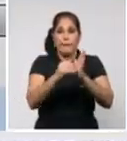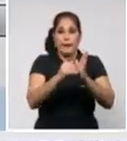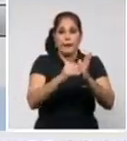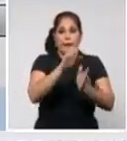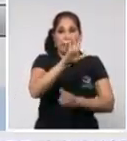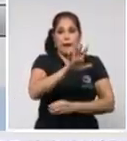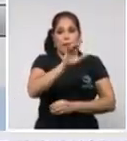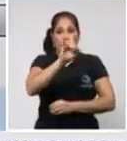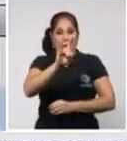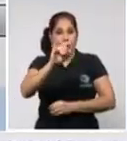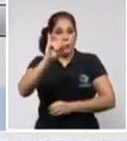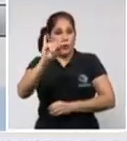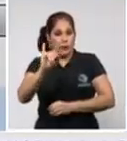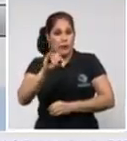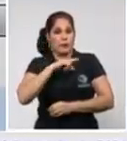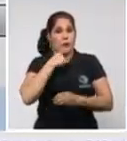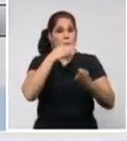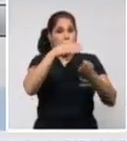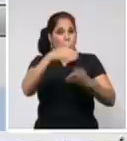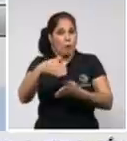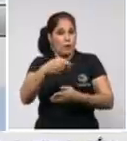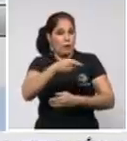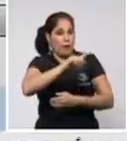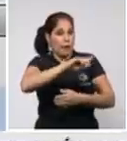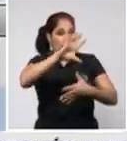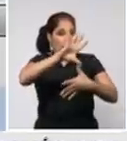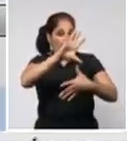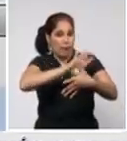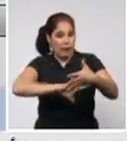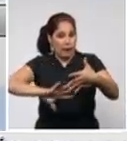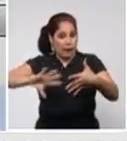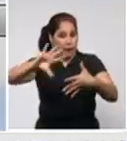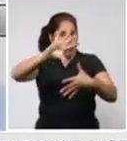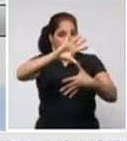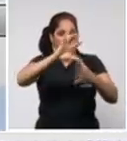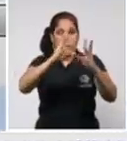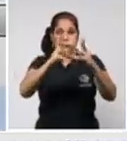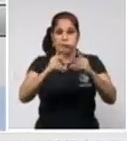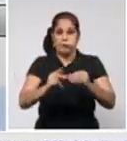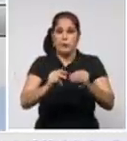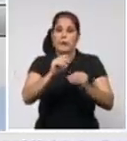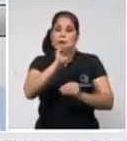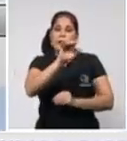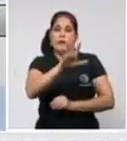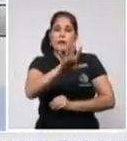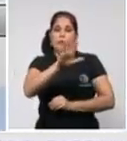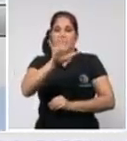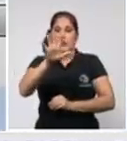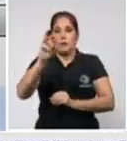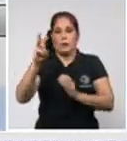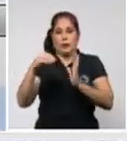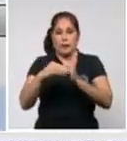1.596 fallecidos ayer, pues ya la cifra es de